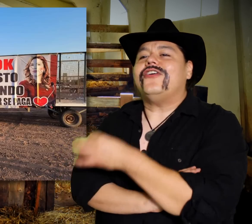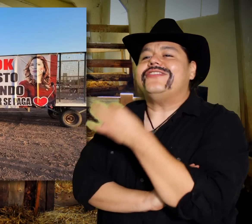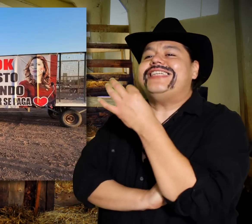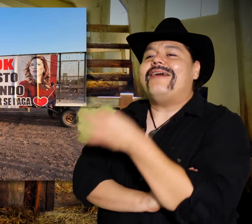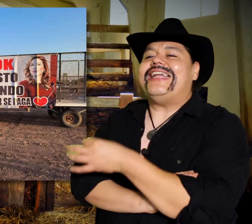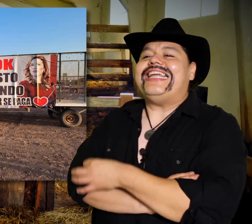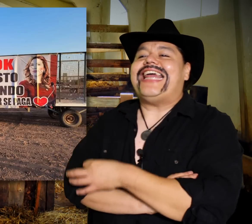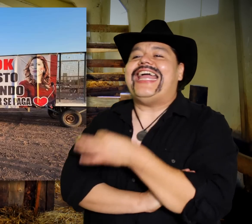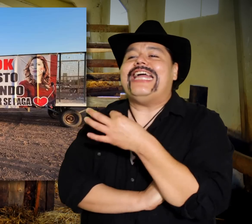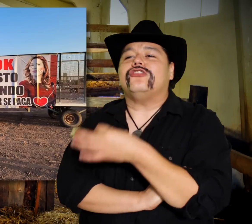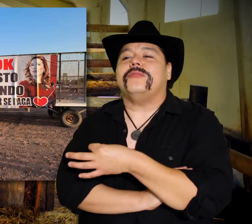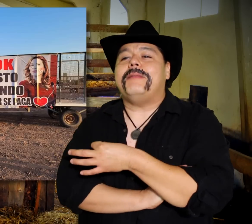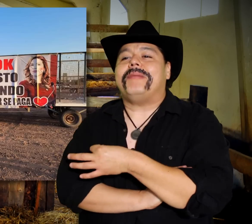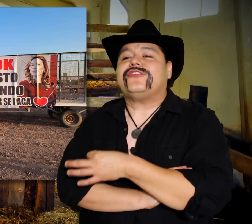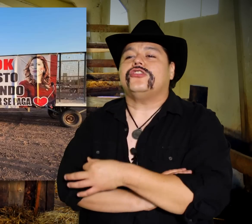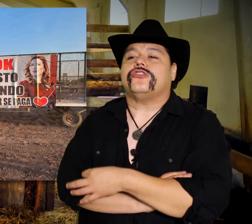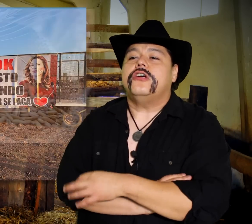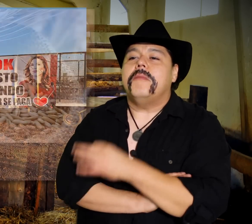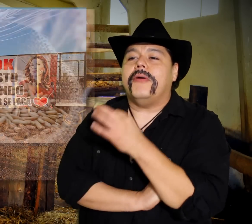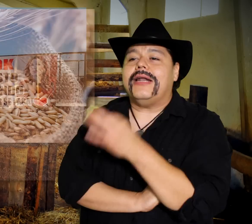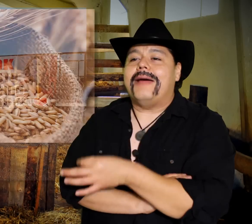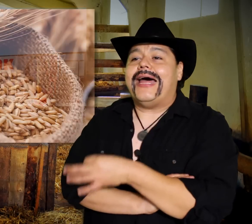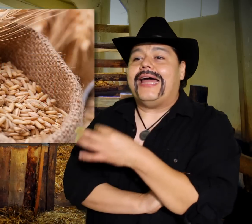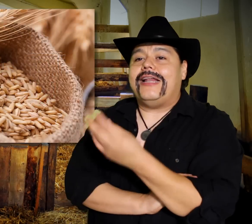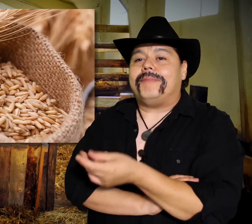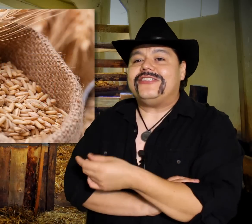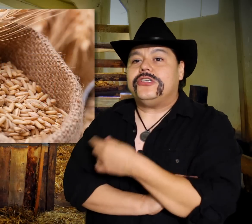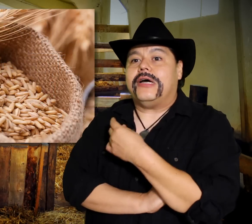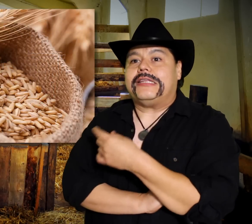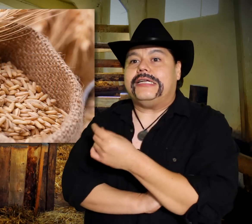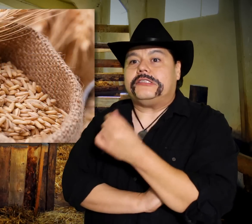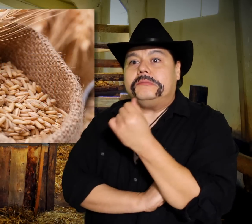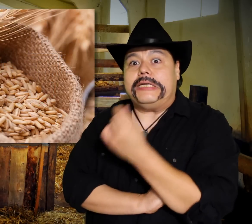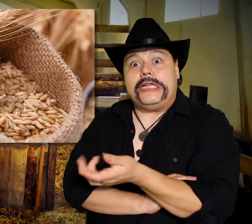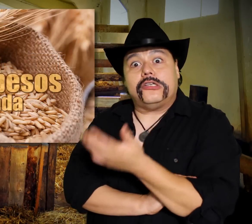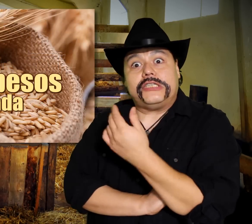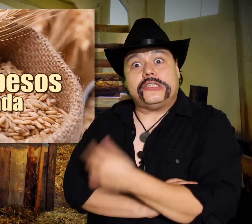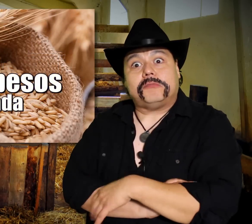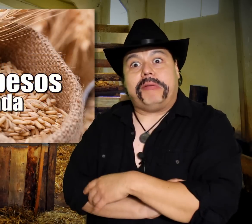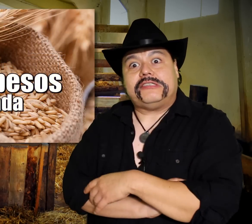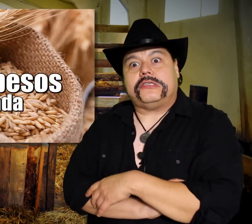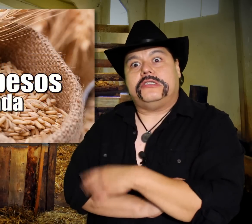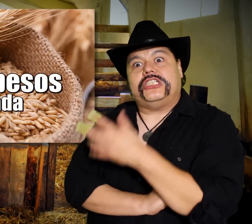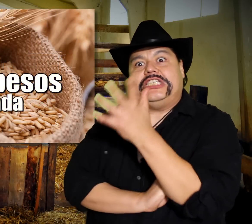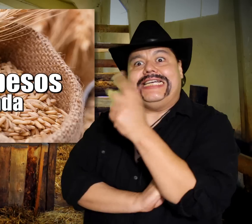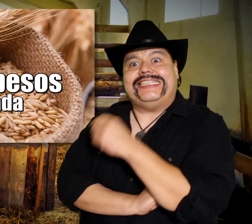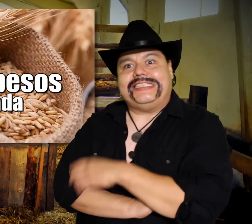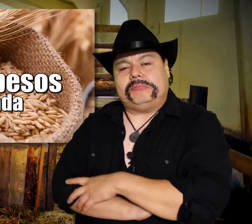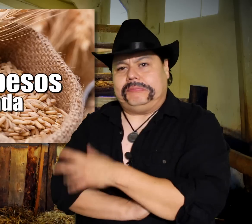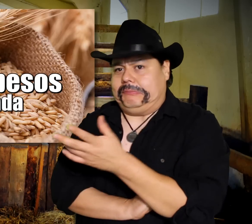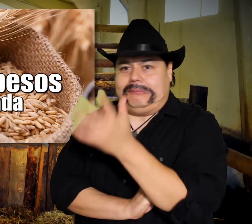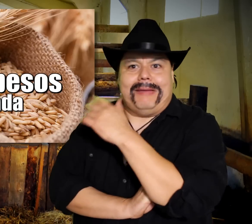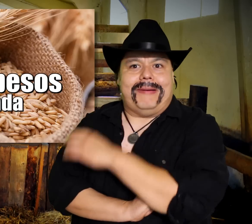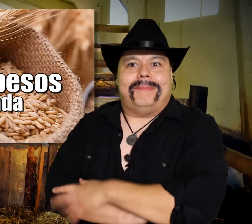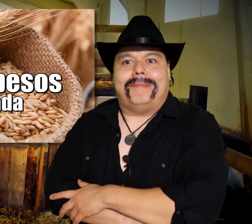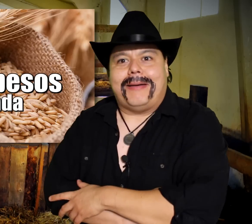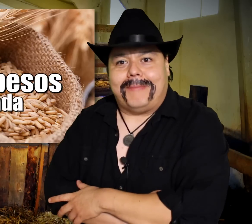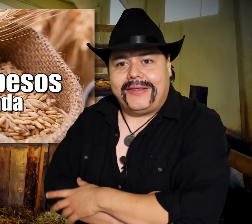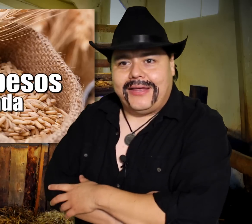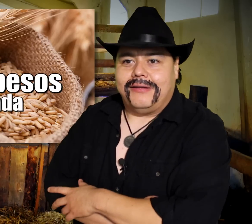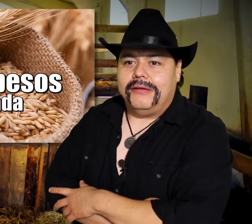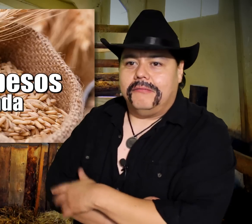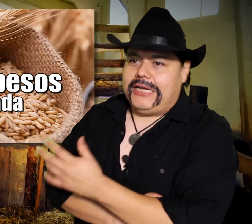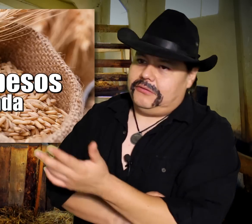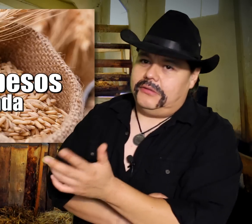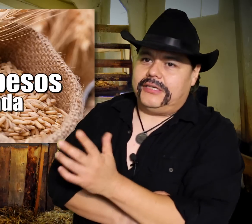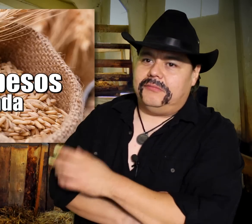de trigo sea vendida en 8 mil pesos por la baja del precio a 3,200 pesos. No chingas, es una